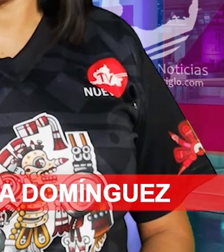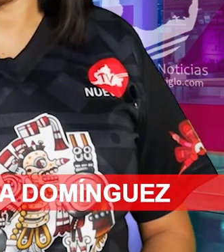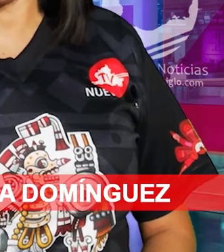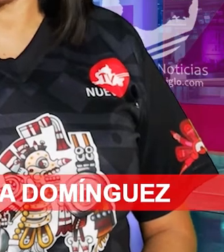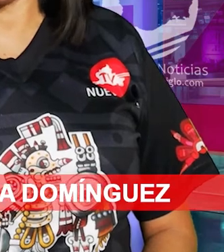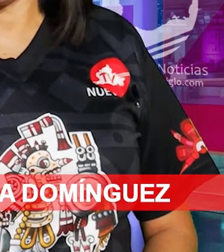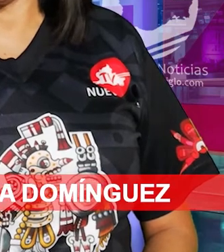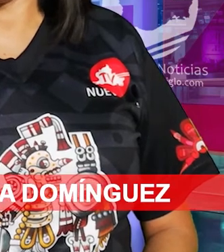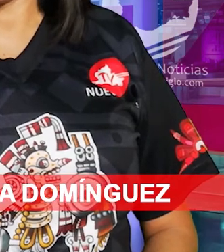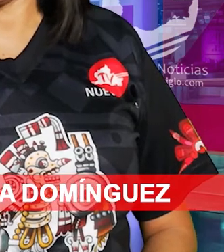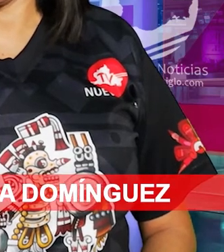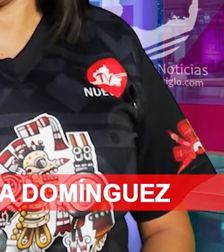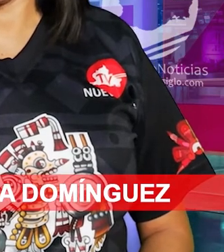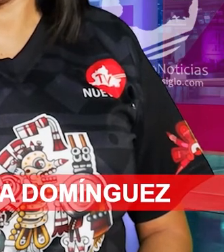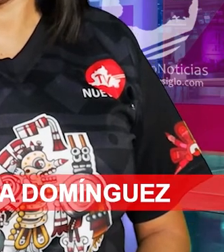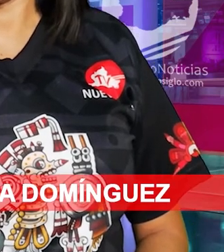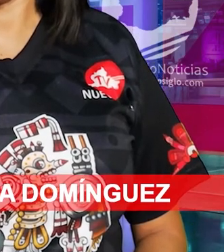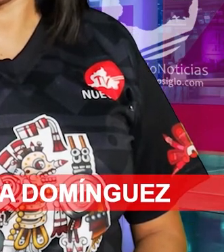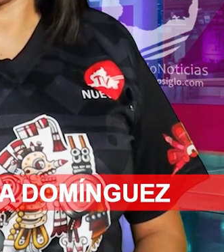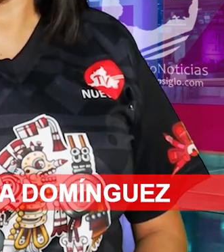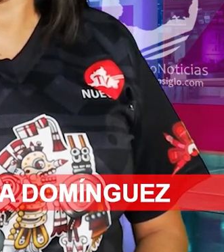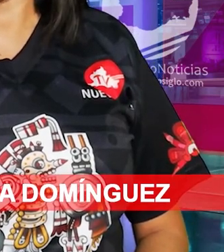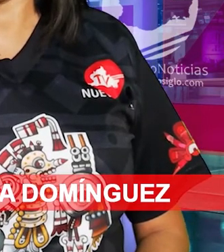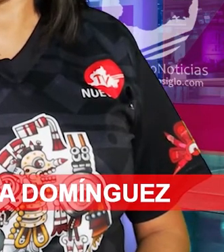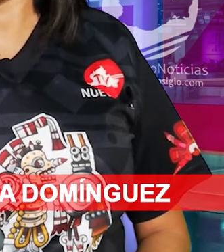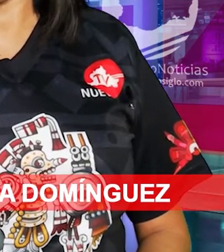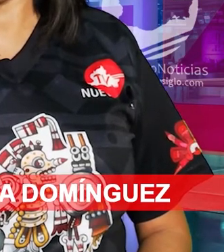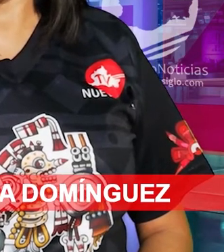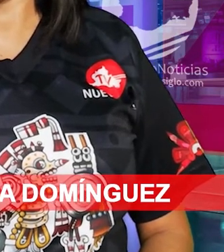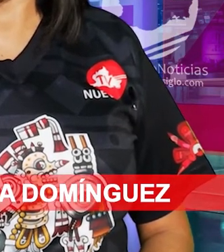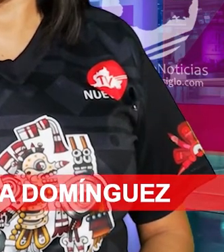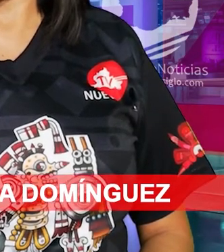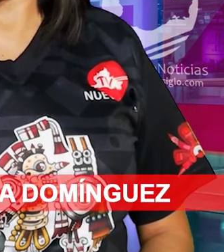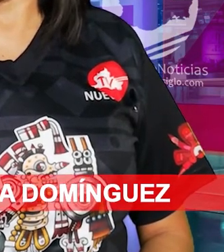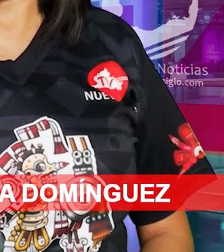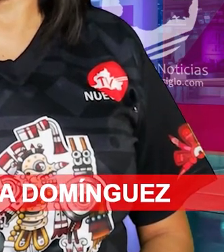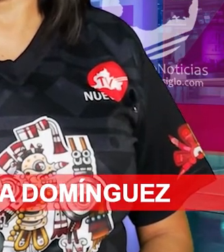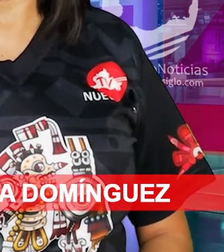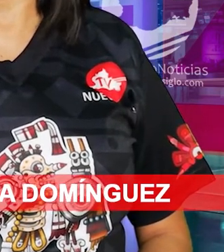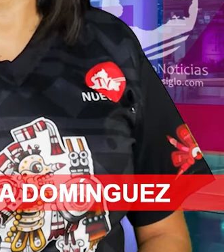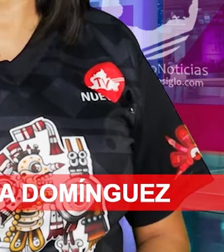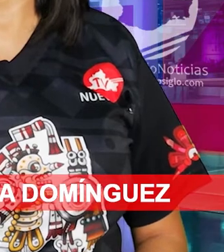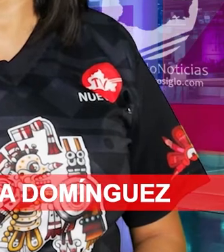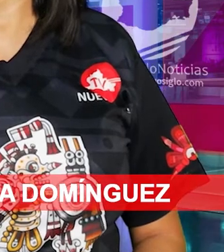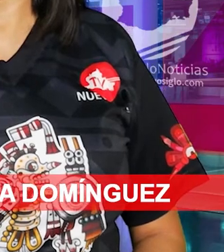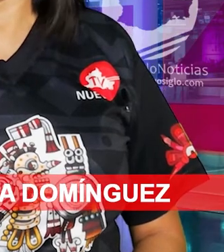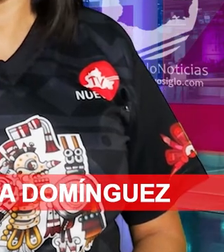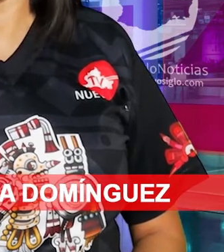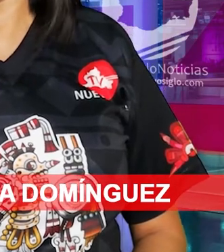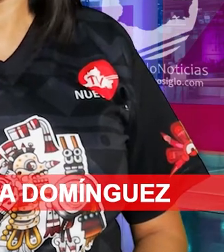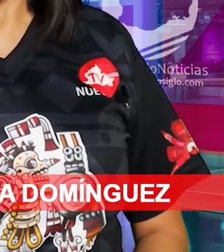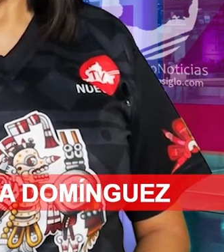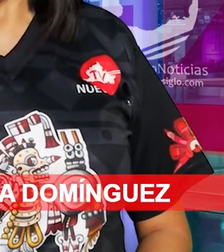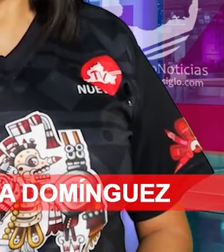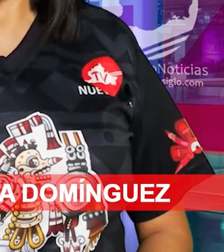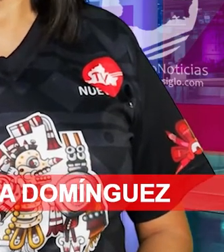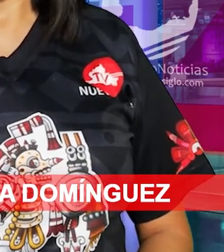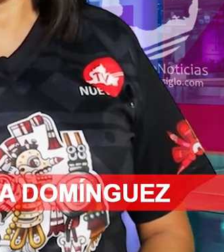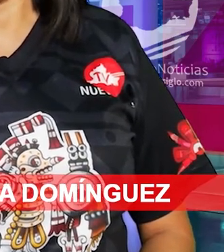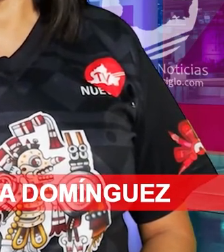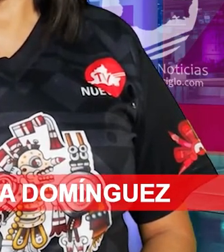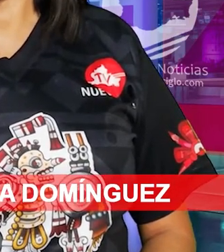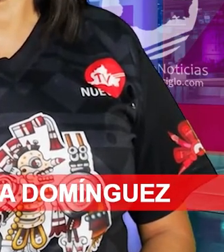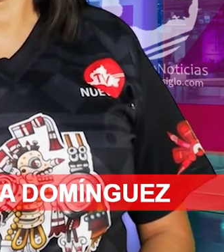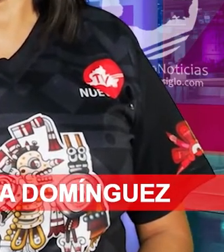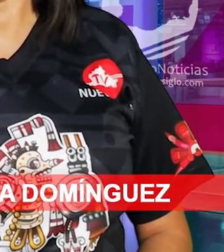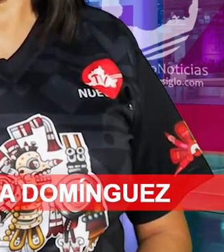Manuel López Obrador, también dijo esta mañana que ya se entregaron 30,000 millones de pesos como anticipo para adquirir medicamentos en el